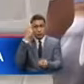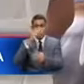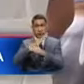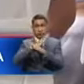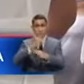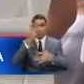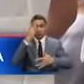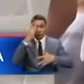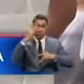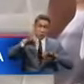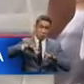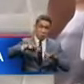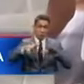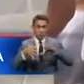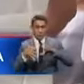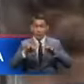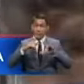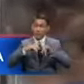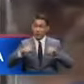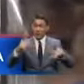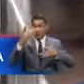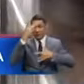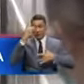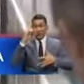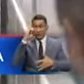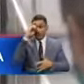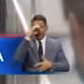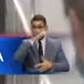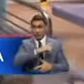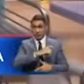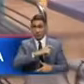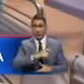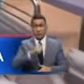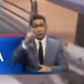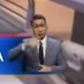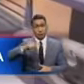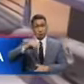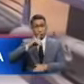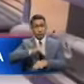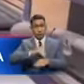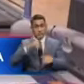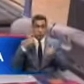enfermedad. Por su alto riesgo y complejidad, deben estar bajo vigilancia